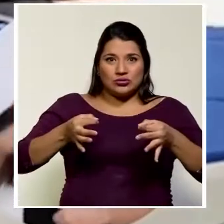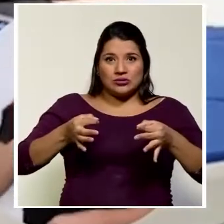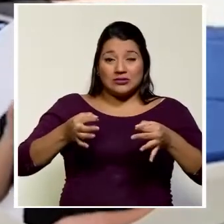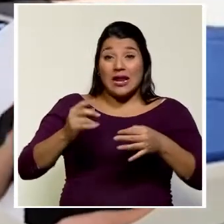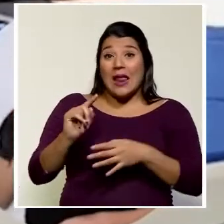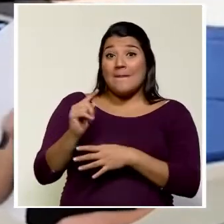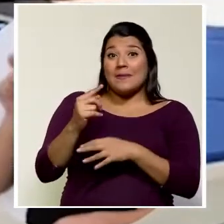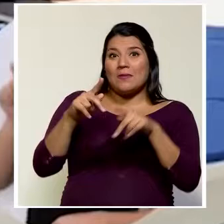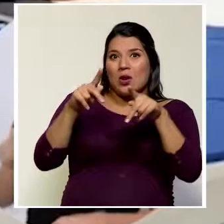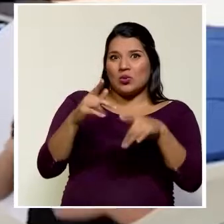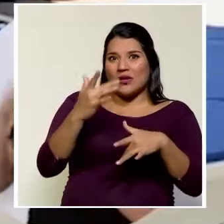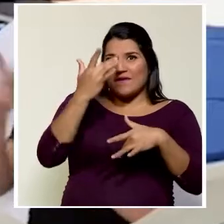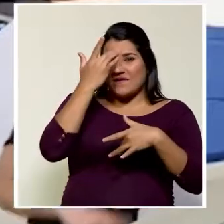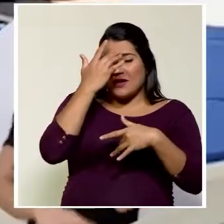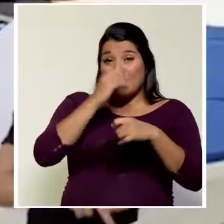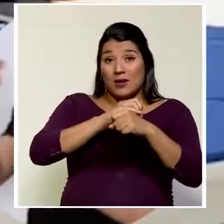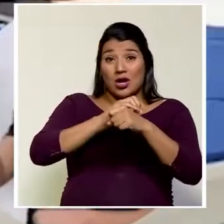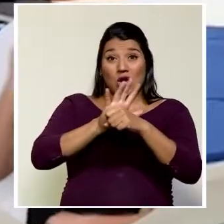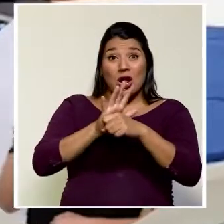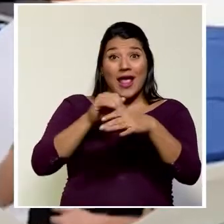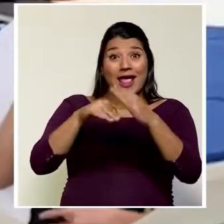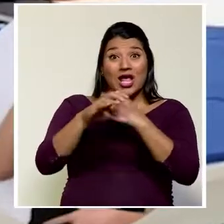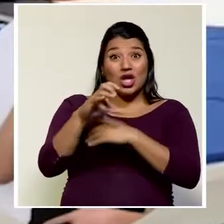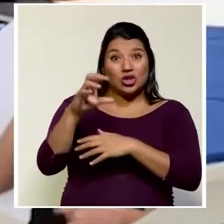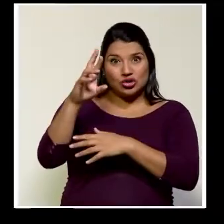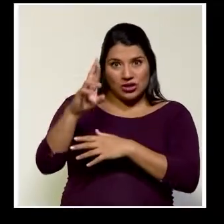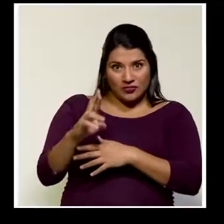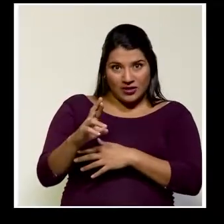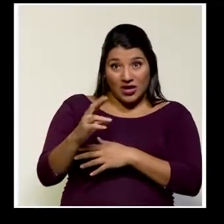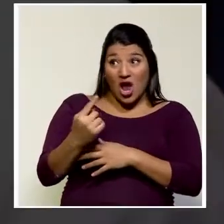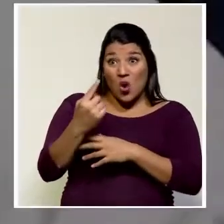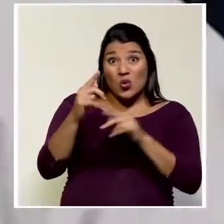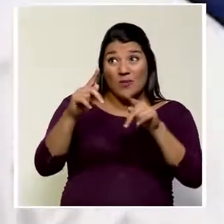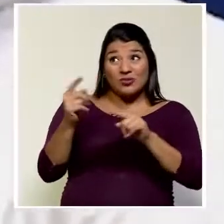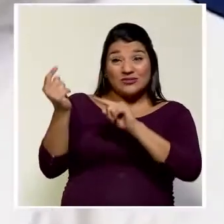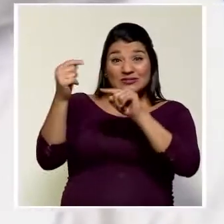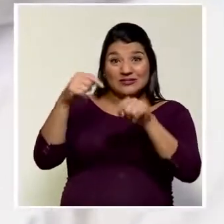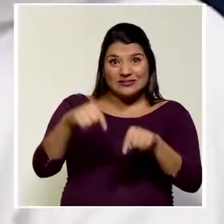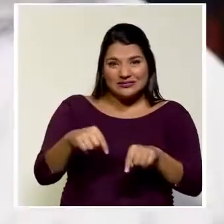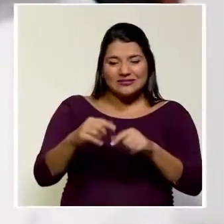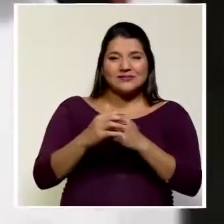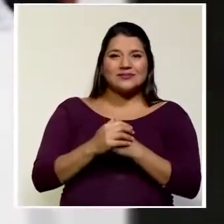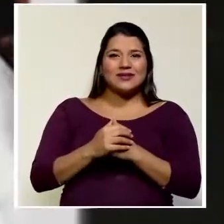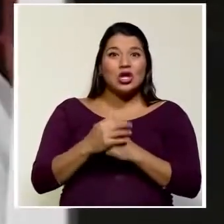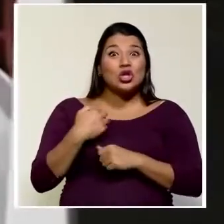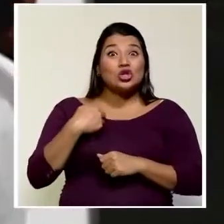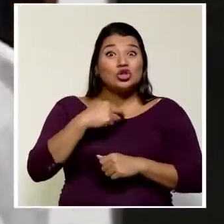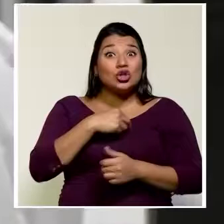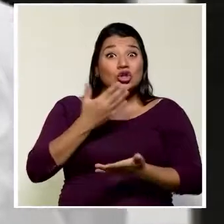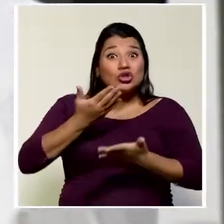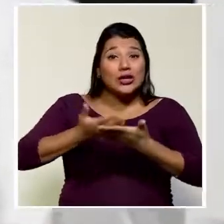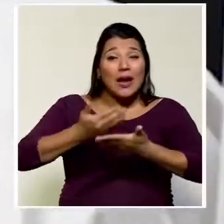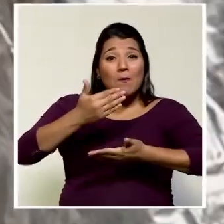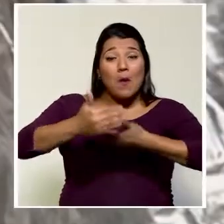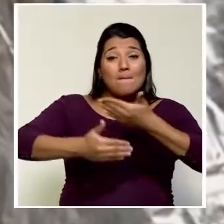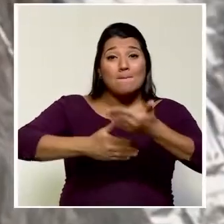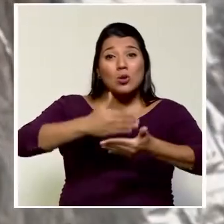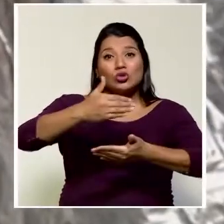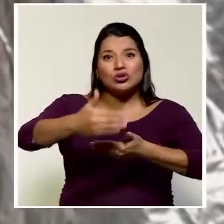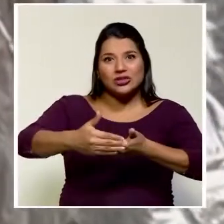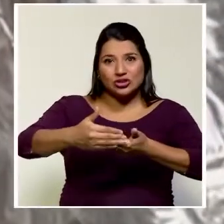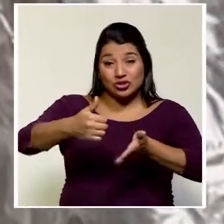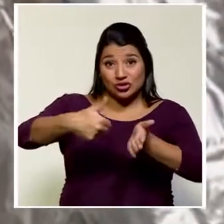de coronavirus en Costa Rica. Es un caso importado. Llegamos a estas elecciones presidenciales tras sufrir